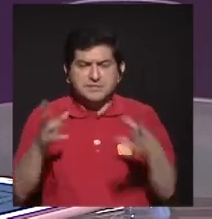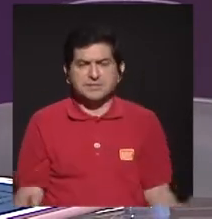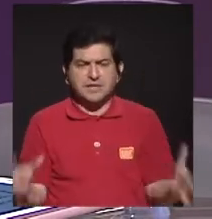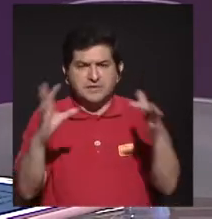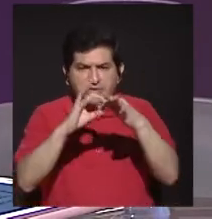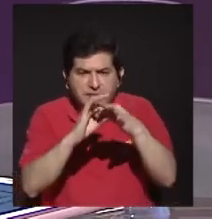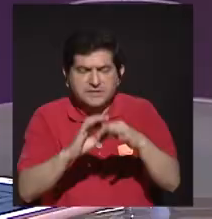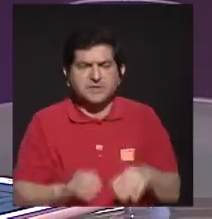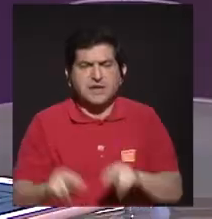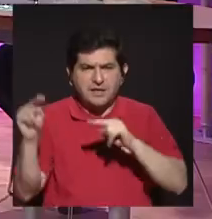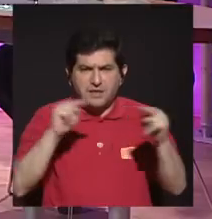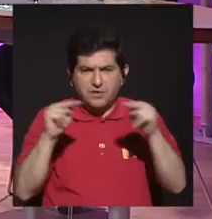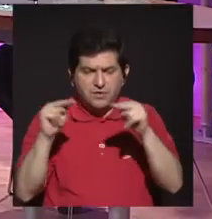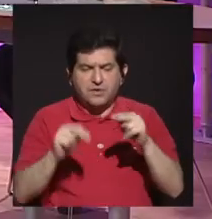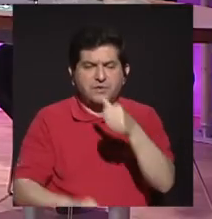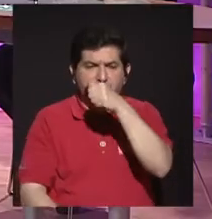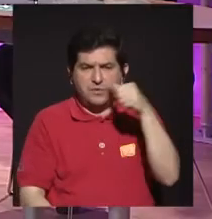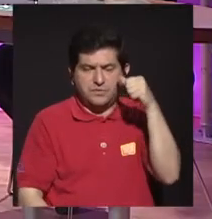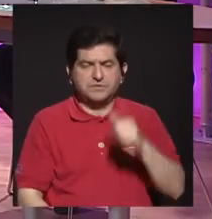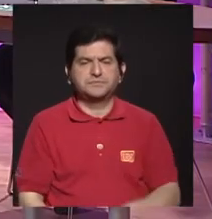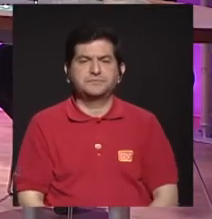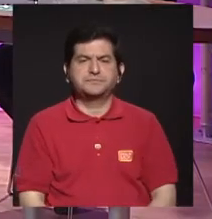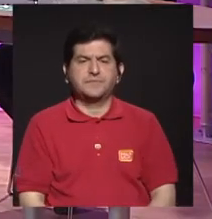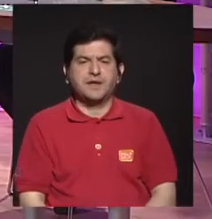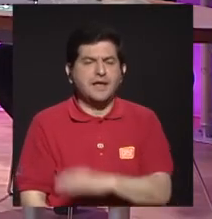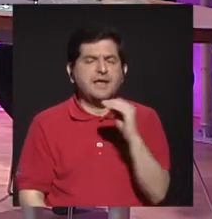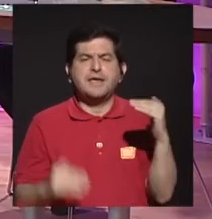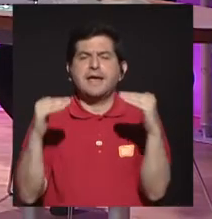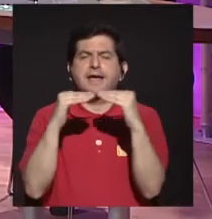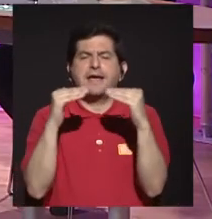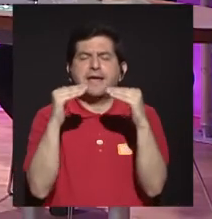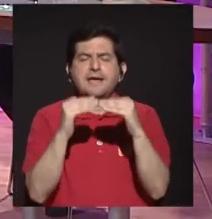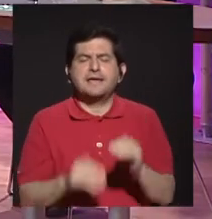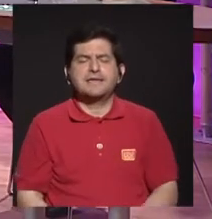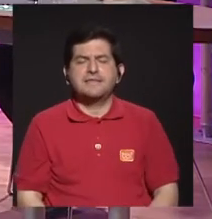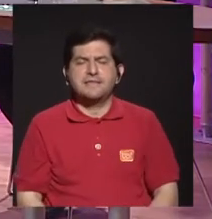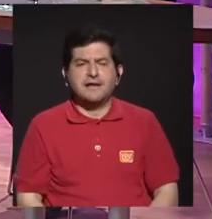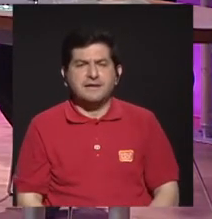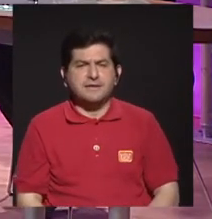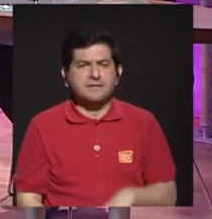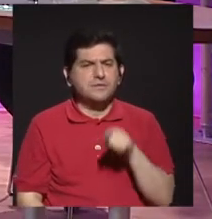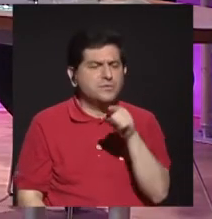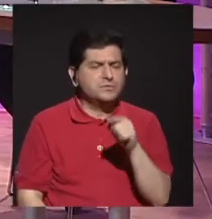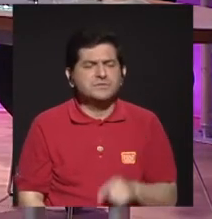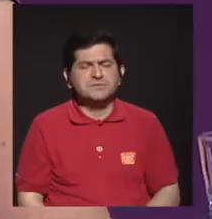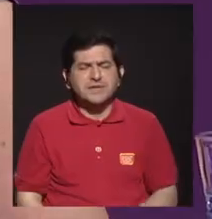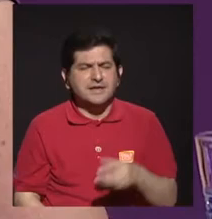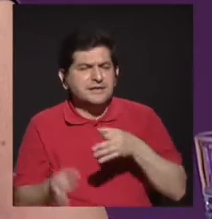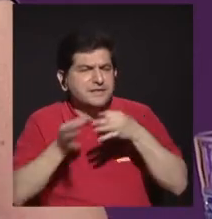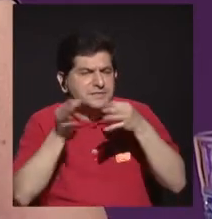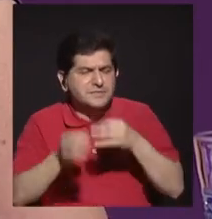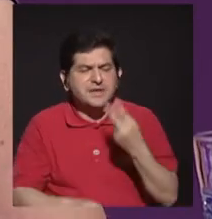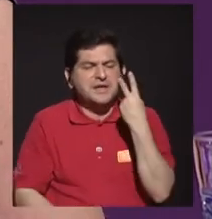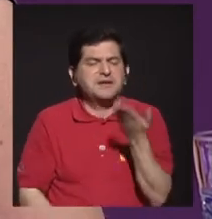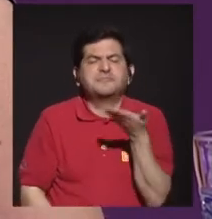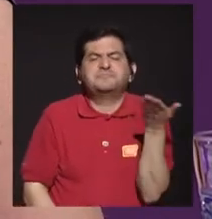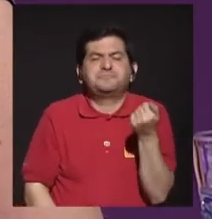relacionadas con el tráfico. Y en términos de equidad, tal vez que nos compartas un poco qué pudiste ver.